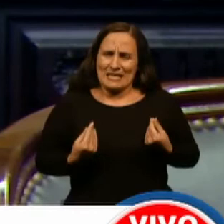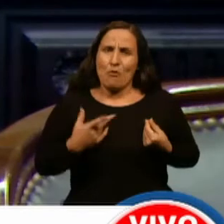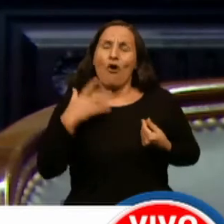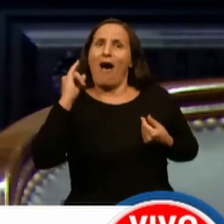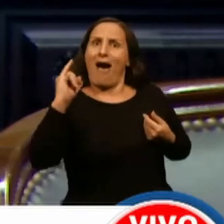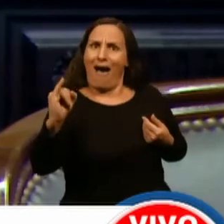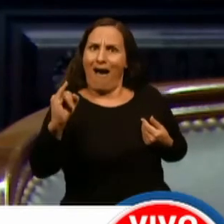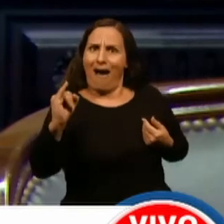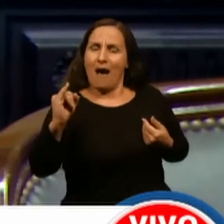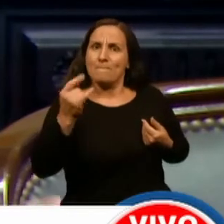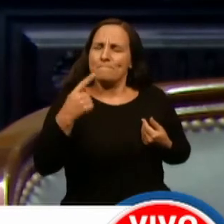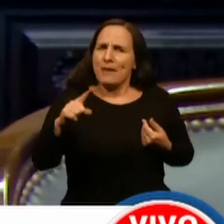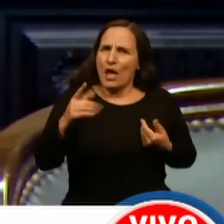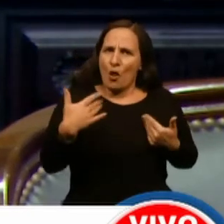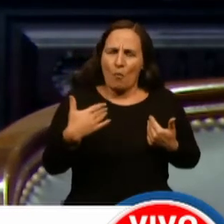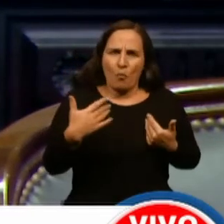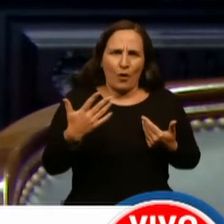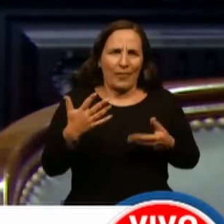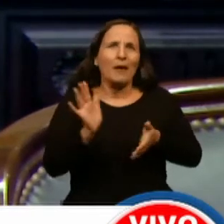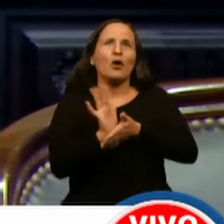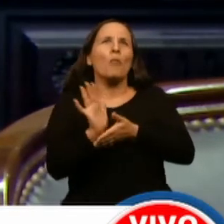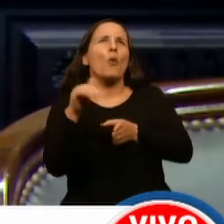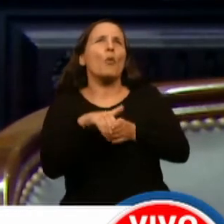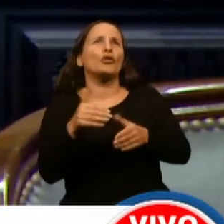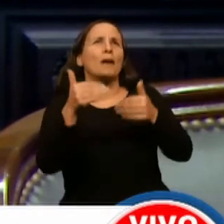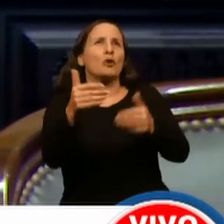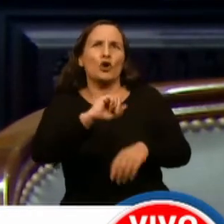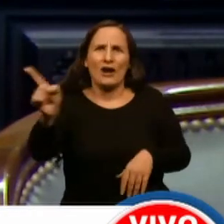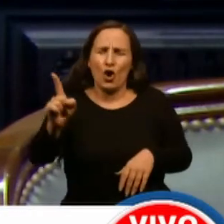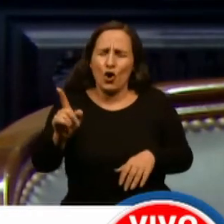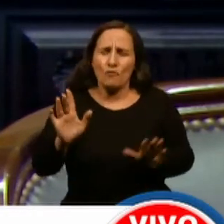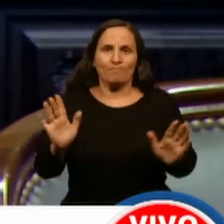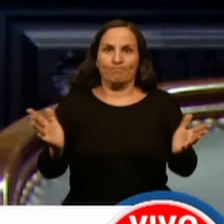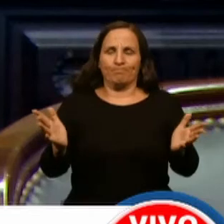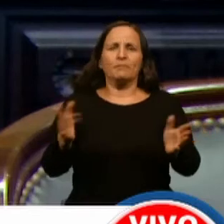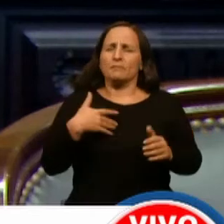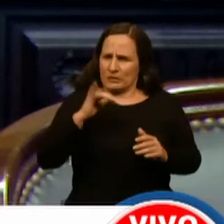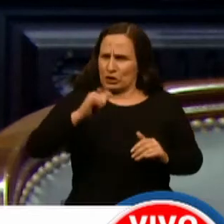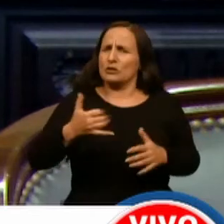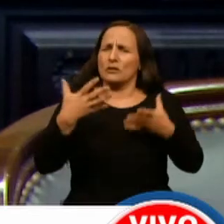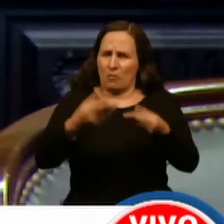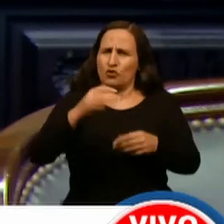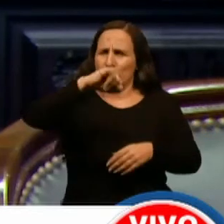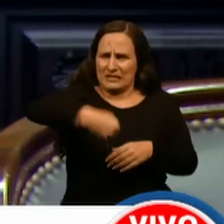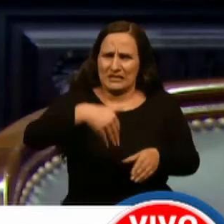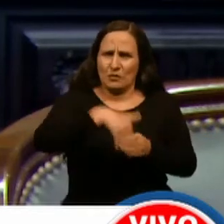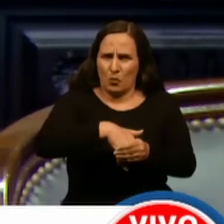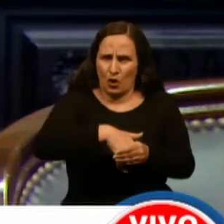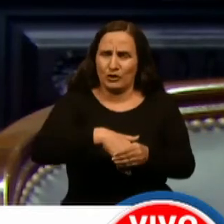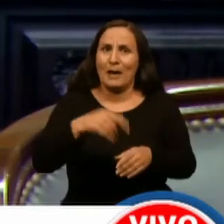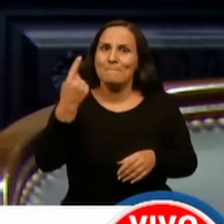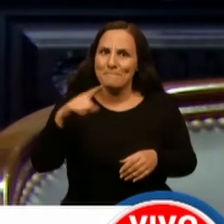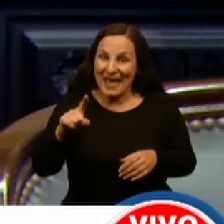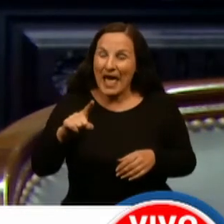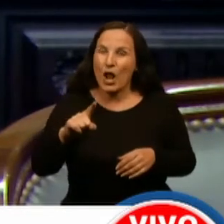observación, podríamos quedar votando en contra de la prórroga. Por eso es que la vamos a apoyar, pero no podemos dejar de